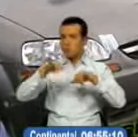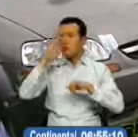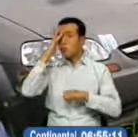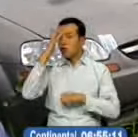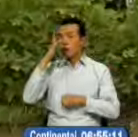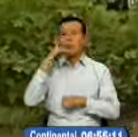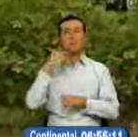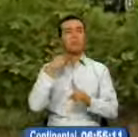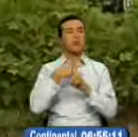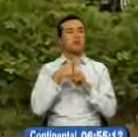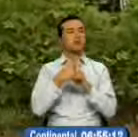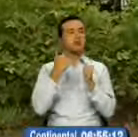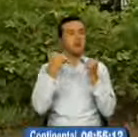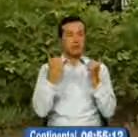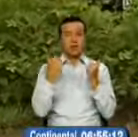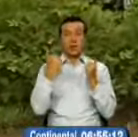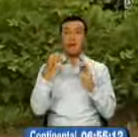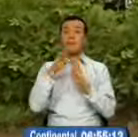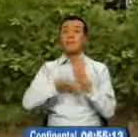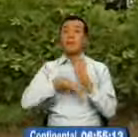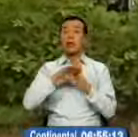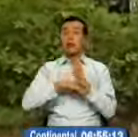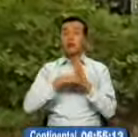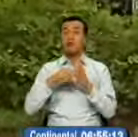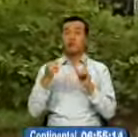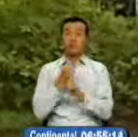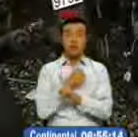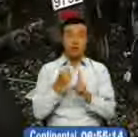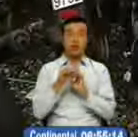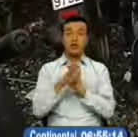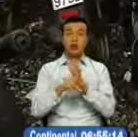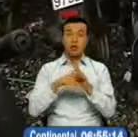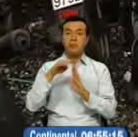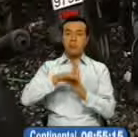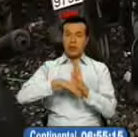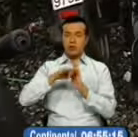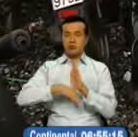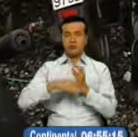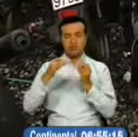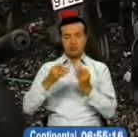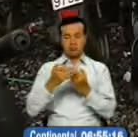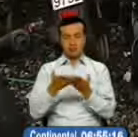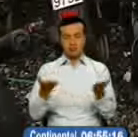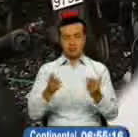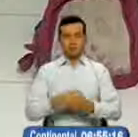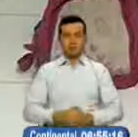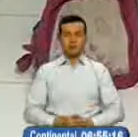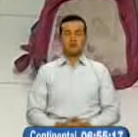resultados positivos en cuanto a la disminución de actos violentos generados en Guayaquil.